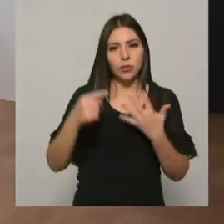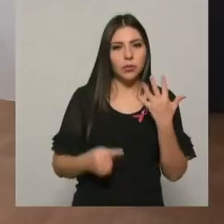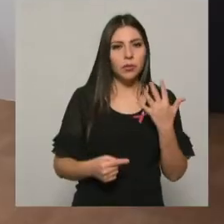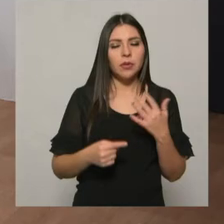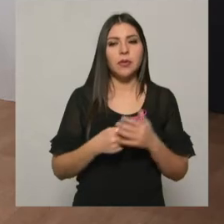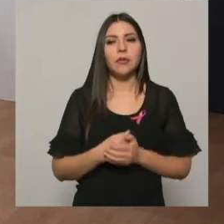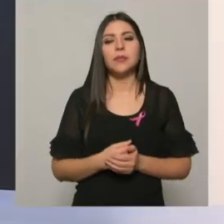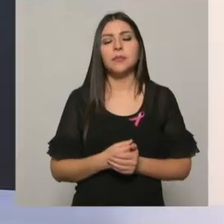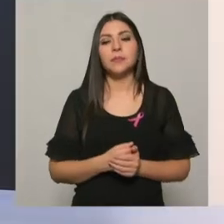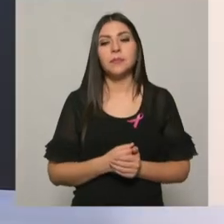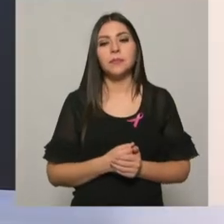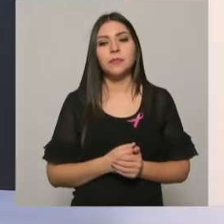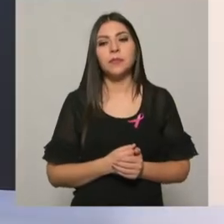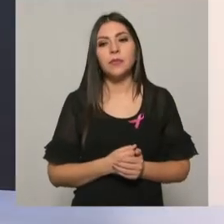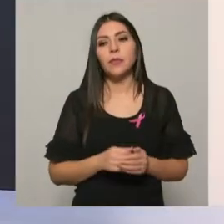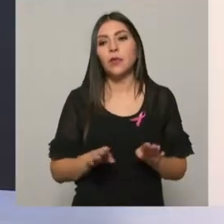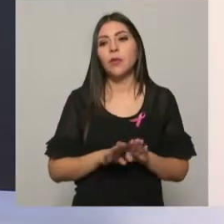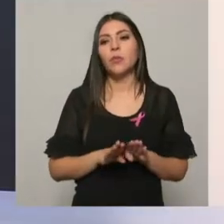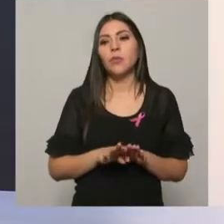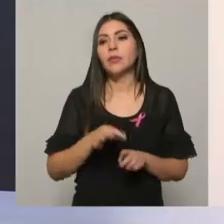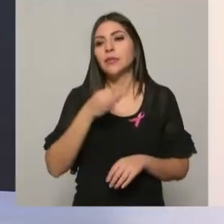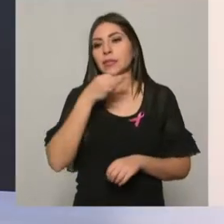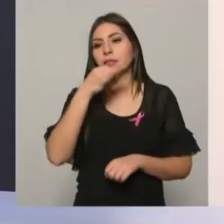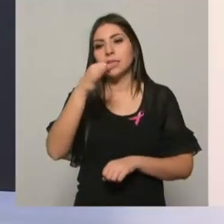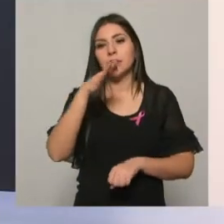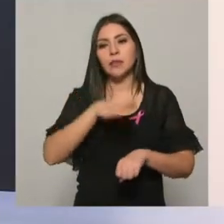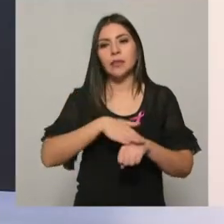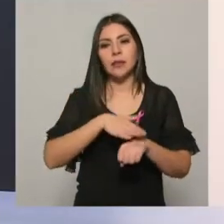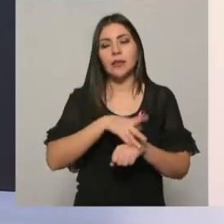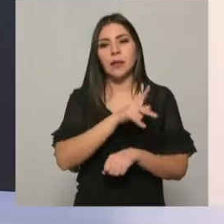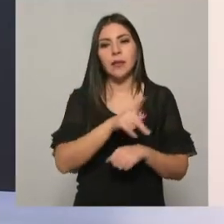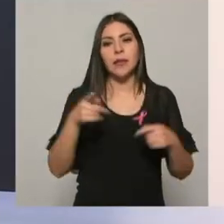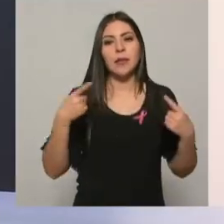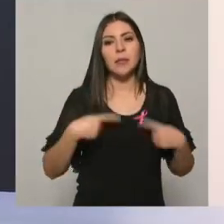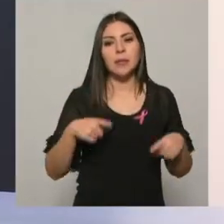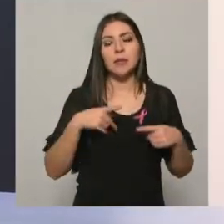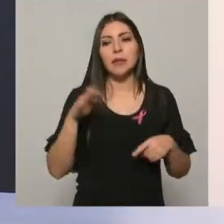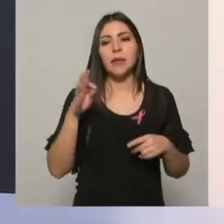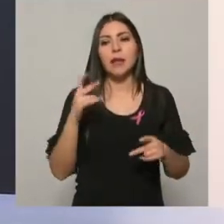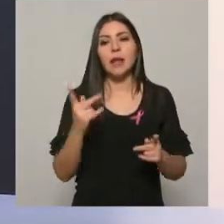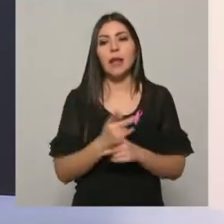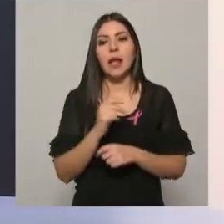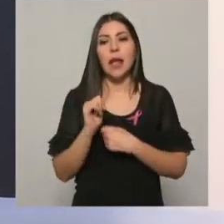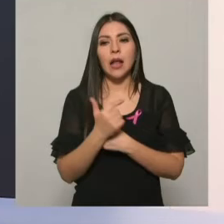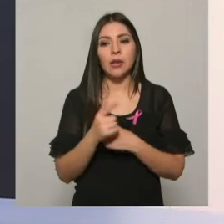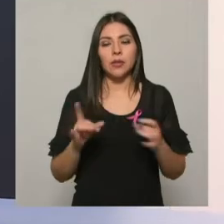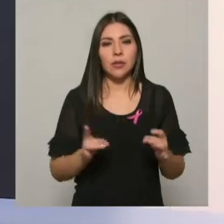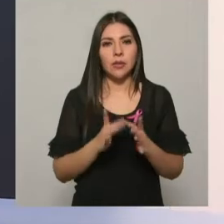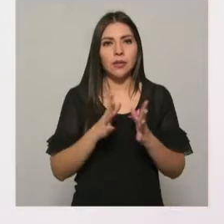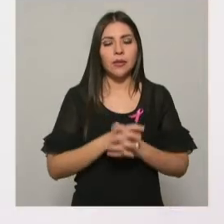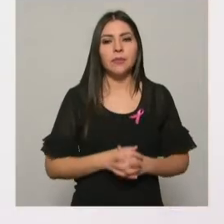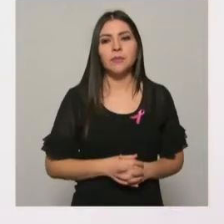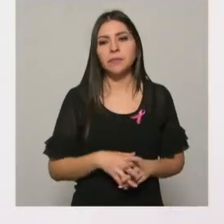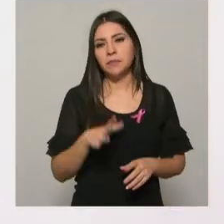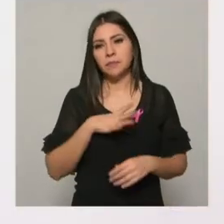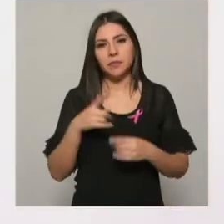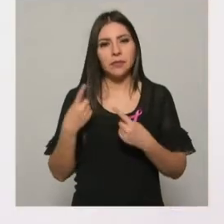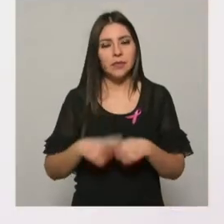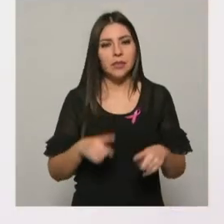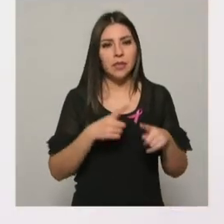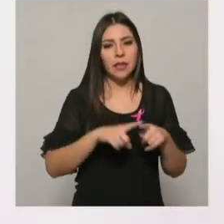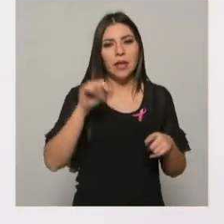poder tener aviso, cómo avisar a la gente cuando nos esté pasando algo, ¿no? Bueno, hay muchísimas aplicaciones de